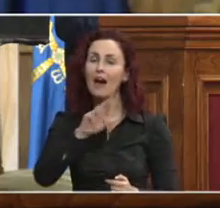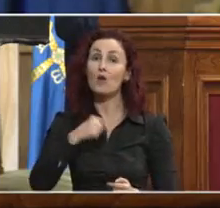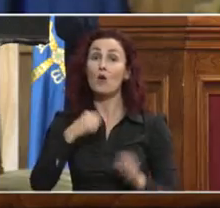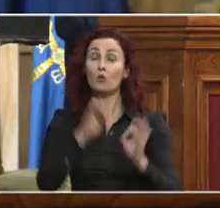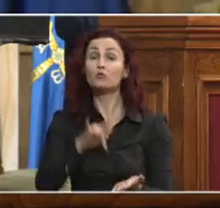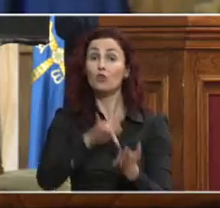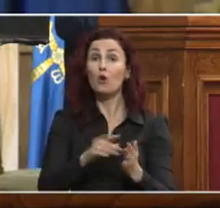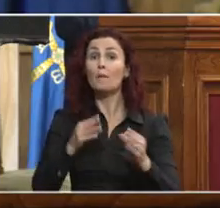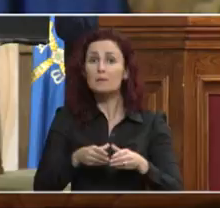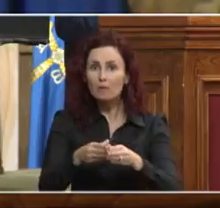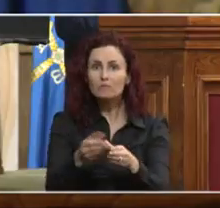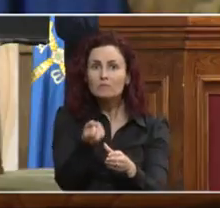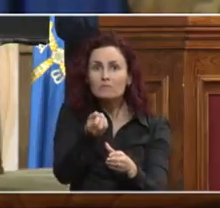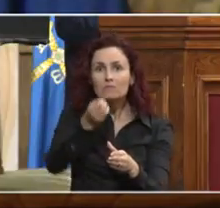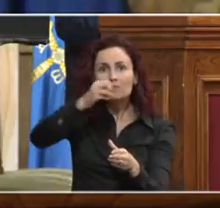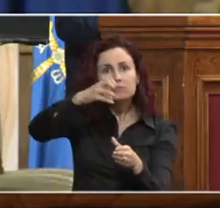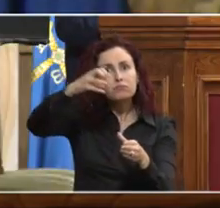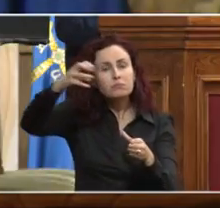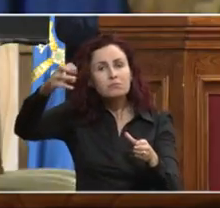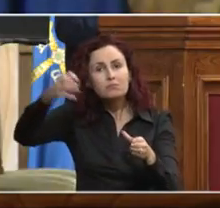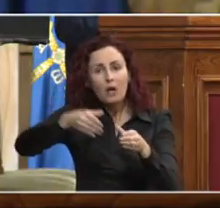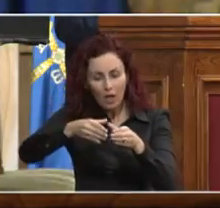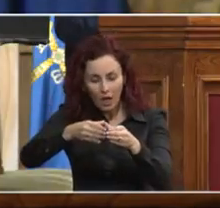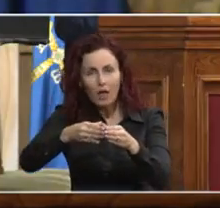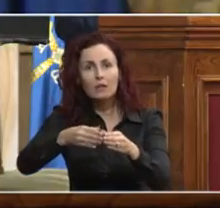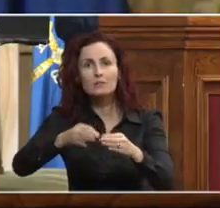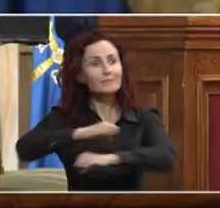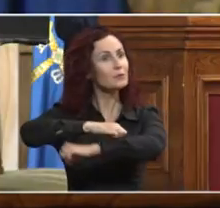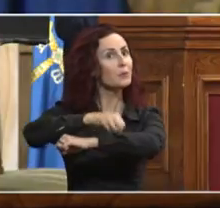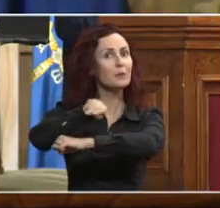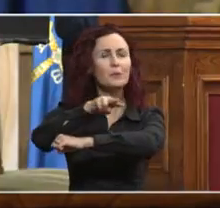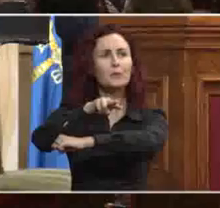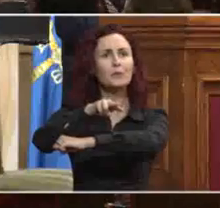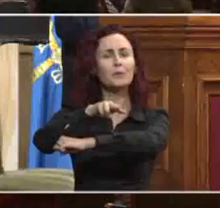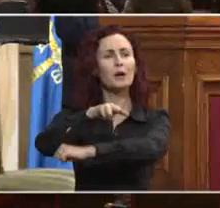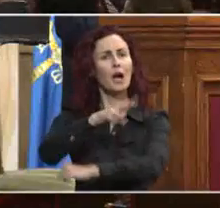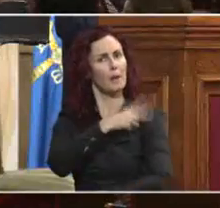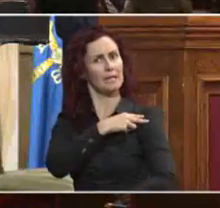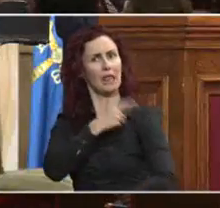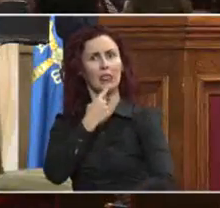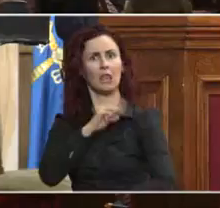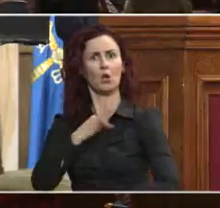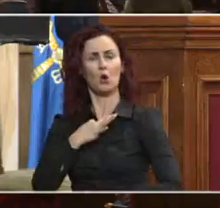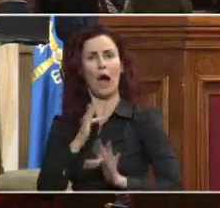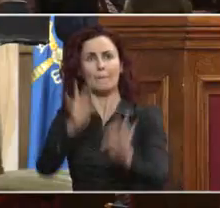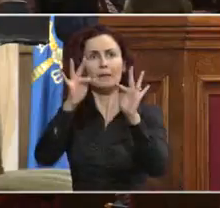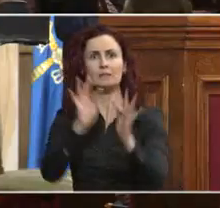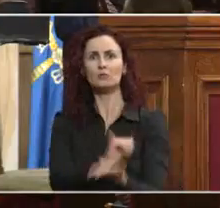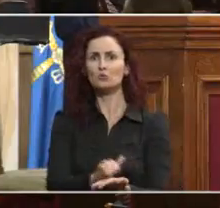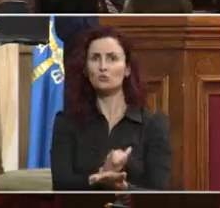estaba llegando a puerto, Johann Sebastian, acodado en cubierta, comentó con el capitán: «Jamás me hubiera imaginado así a Nueva